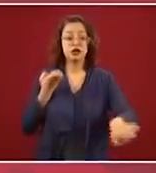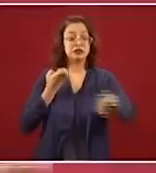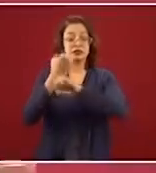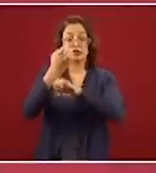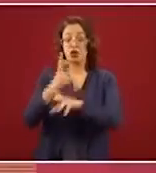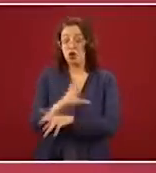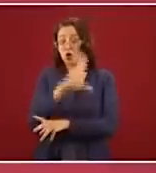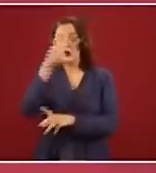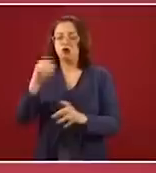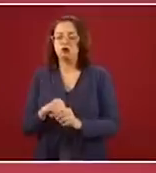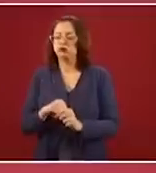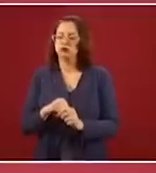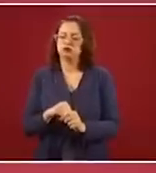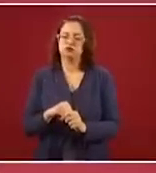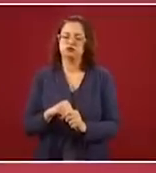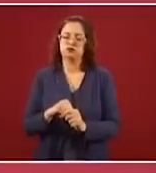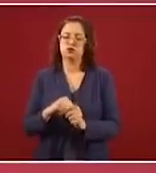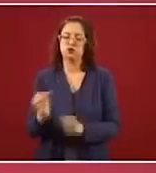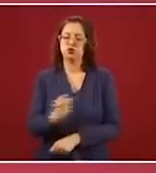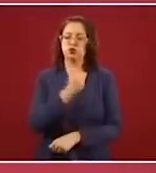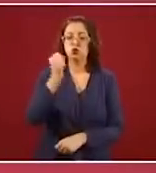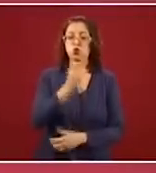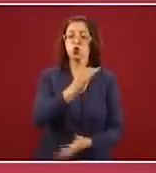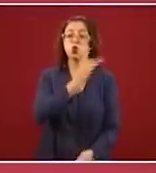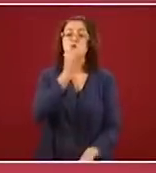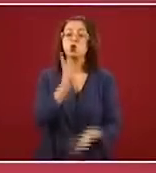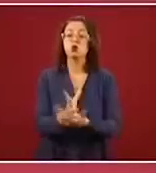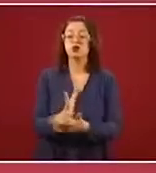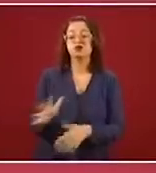es esa región donde tenemos más